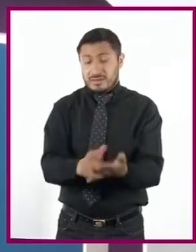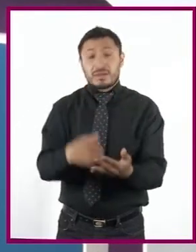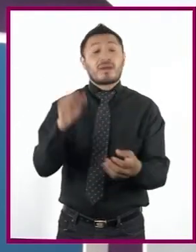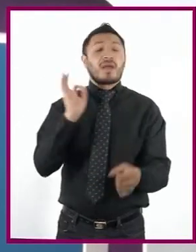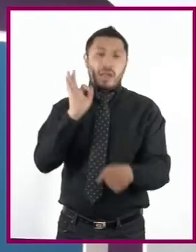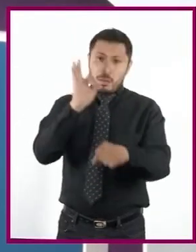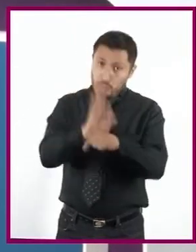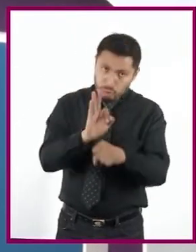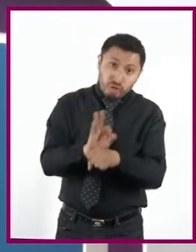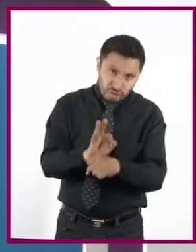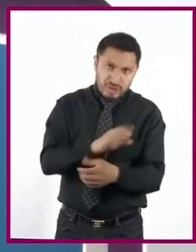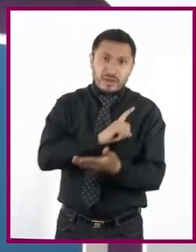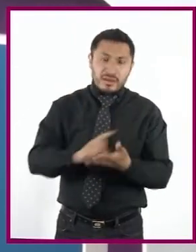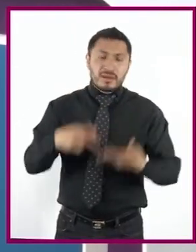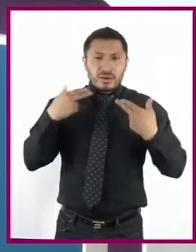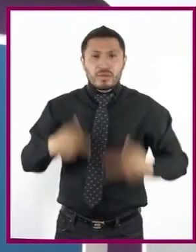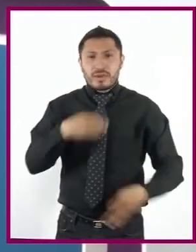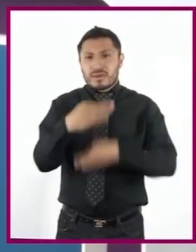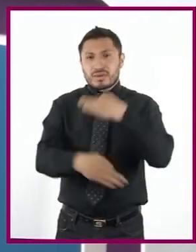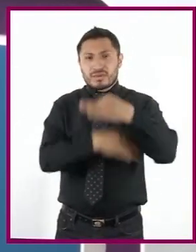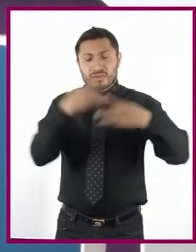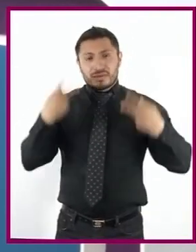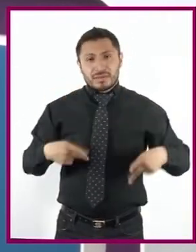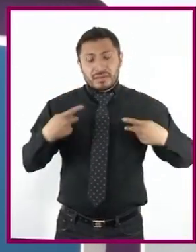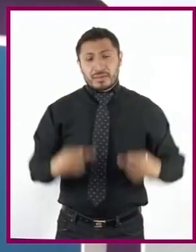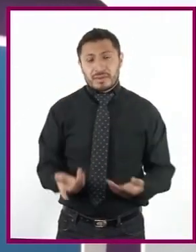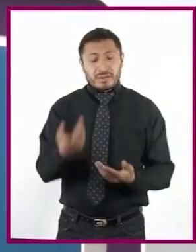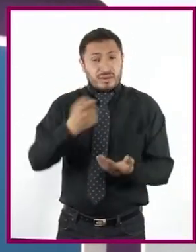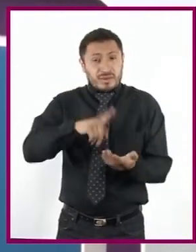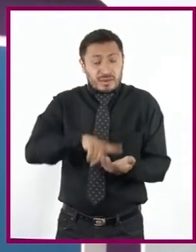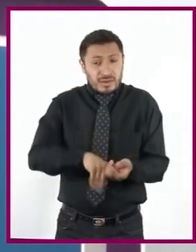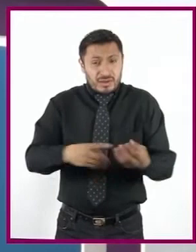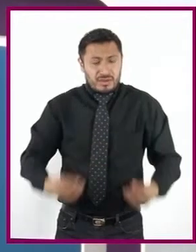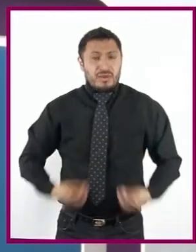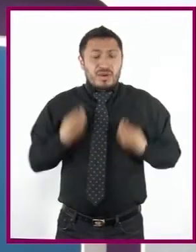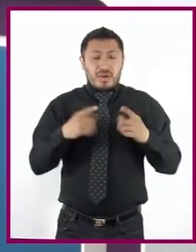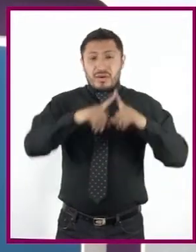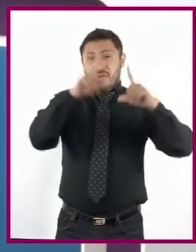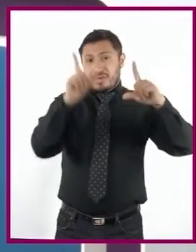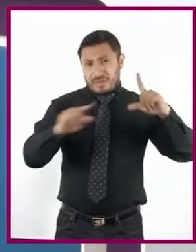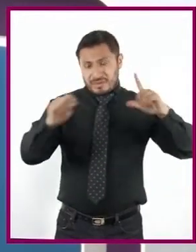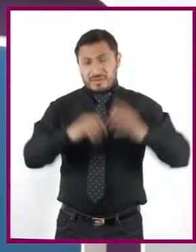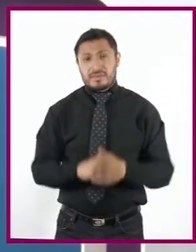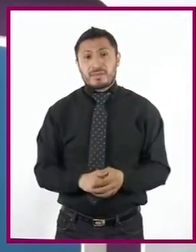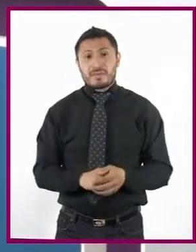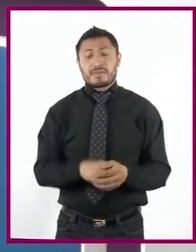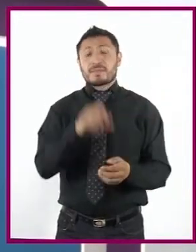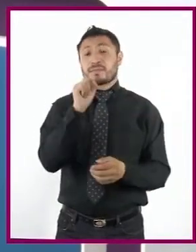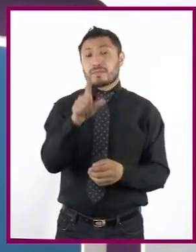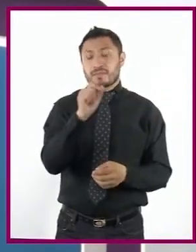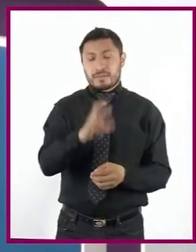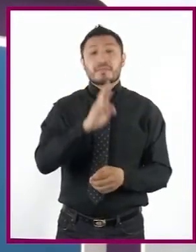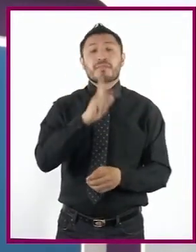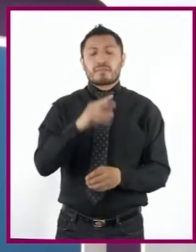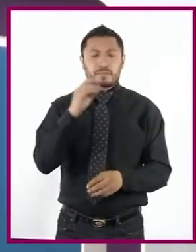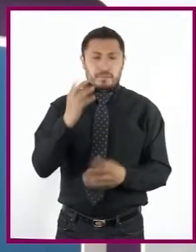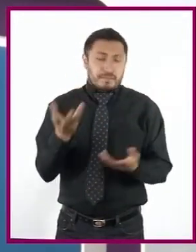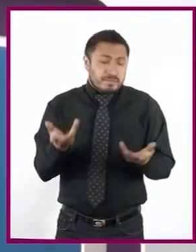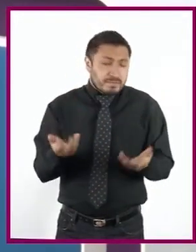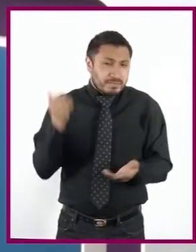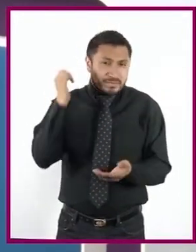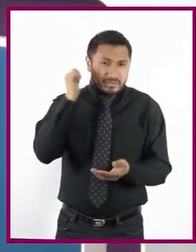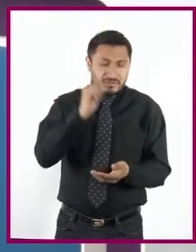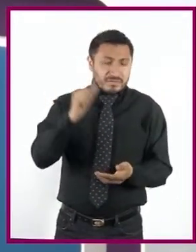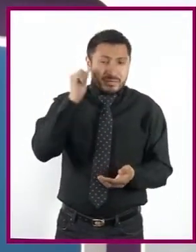derechos humanos de todas y todos quienes habitamos en el país, además de la mejora constante de